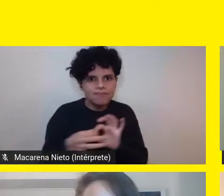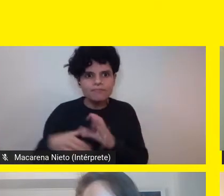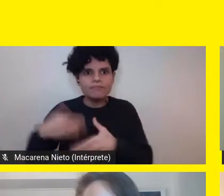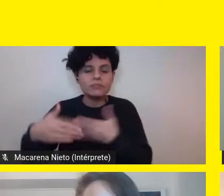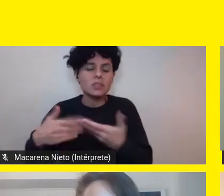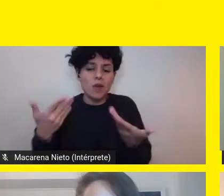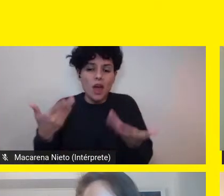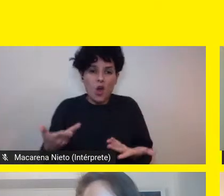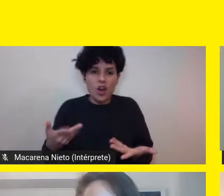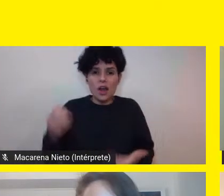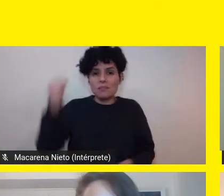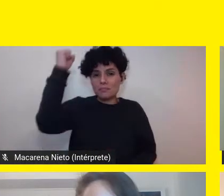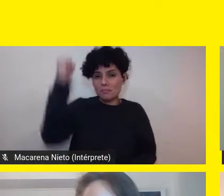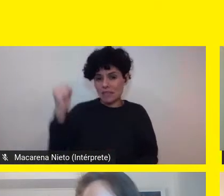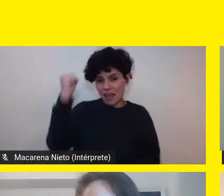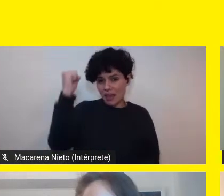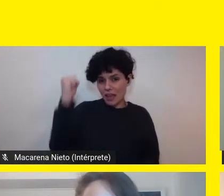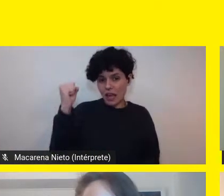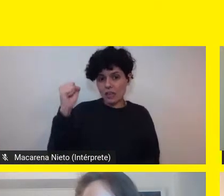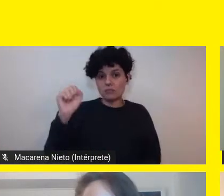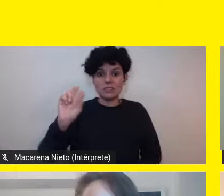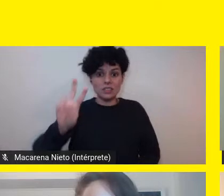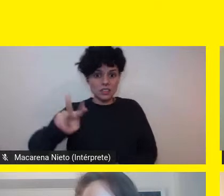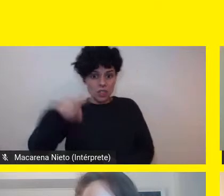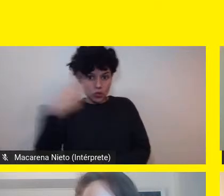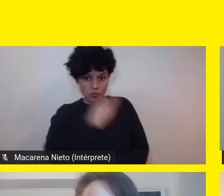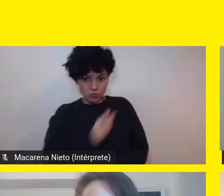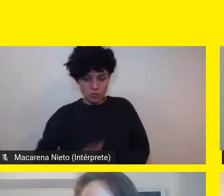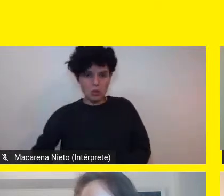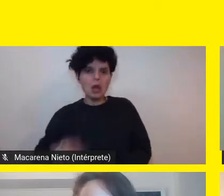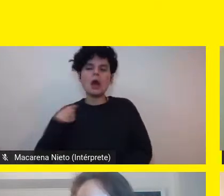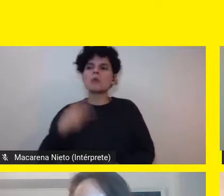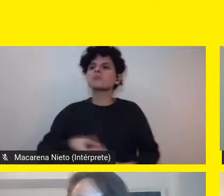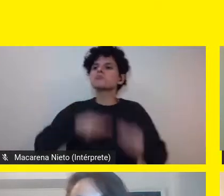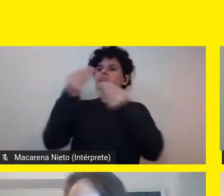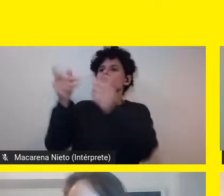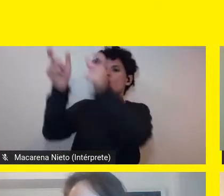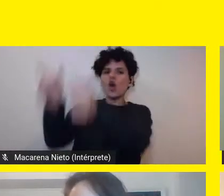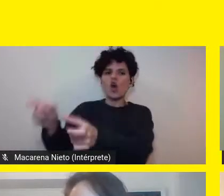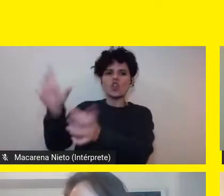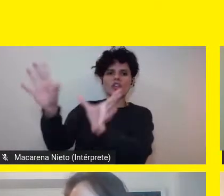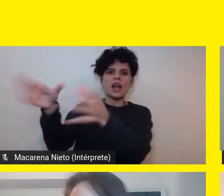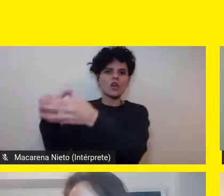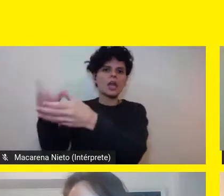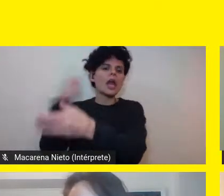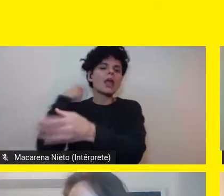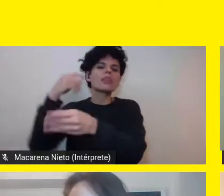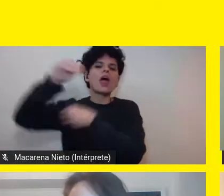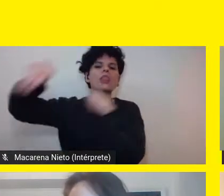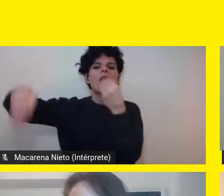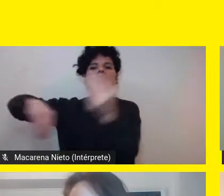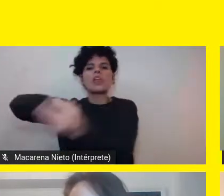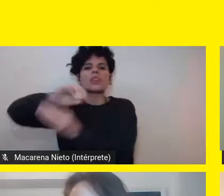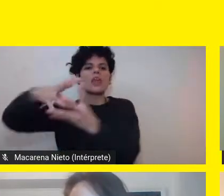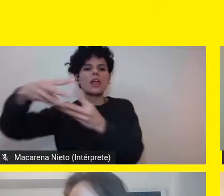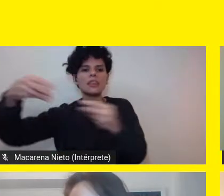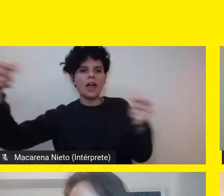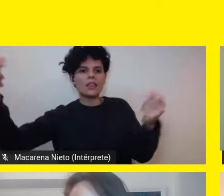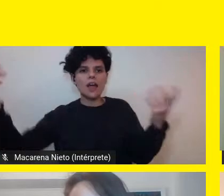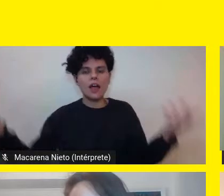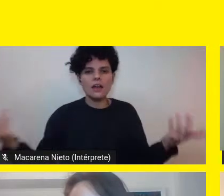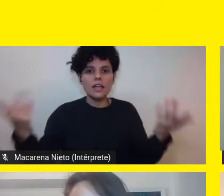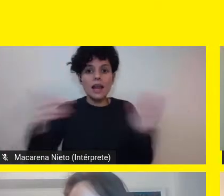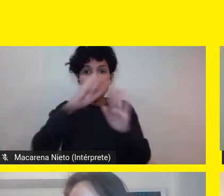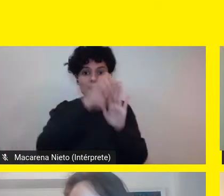Piñera II lo mandó a la Contraloría y la Contraloría se desnaturalizó al punto que ya lo más probable es que el Plan Nacional